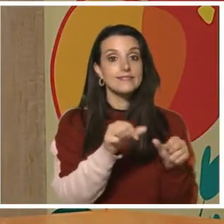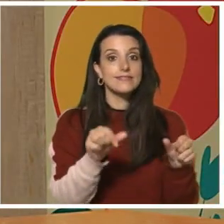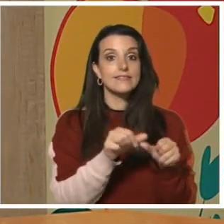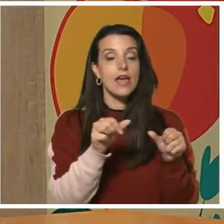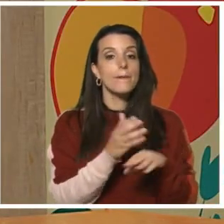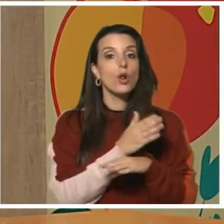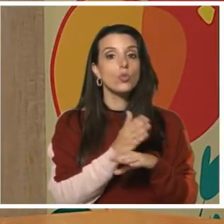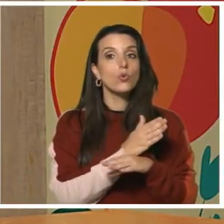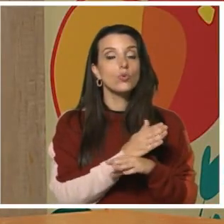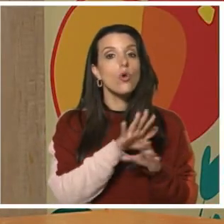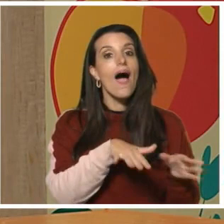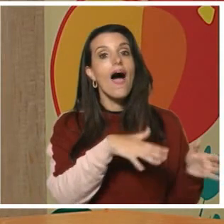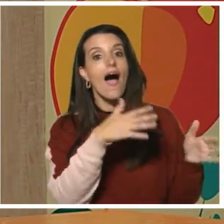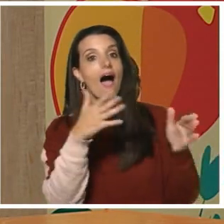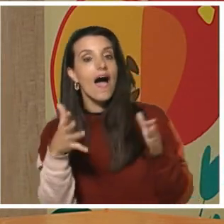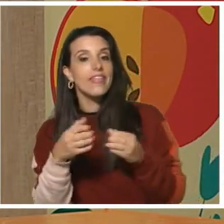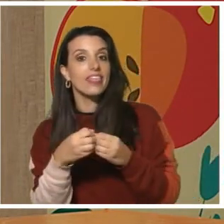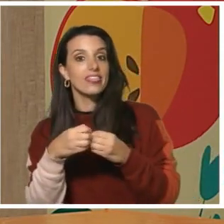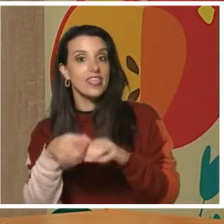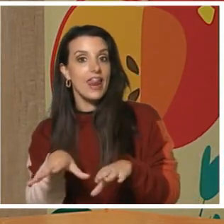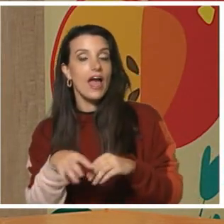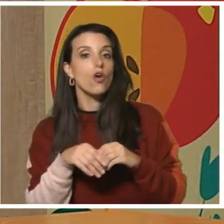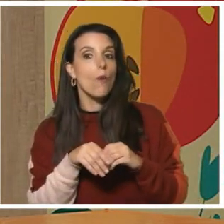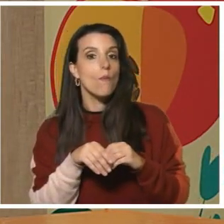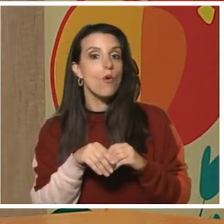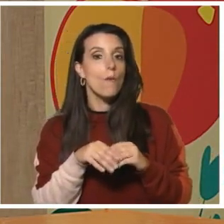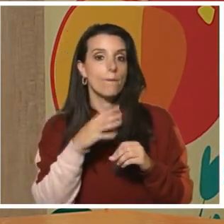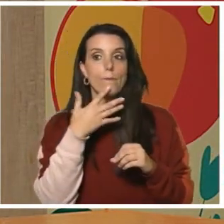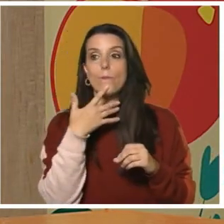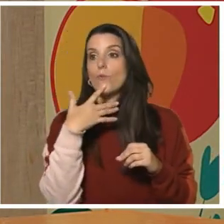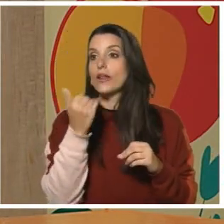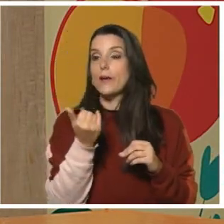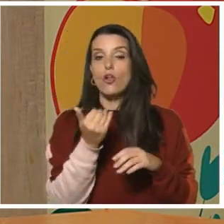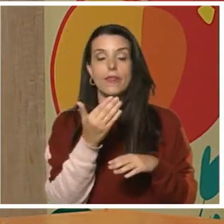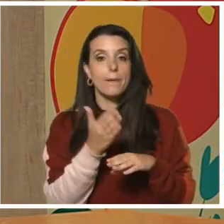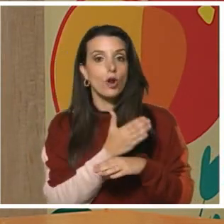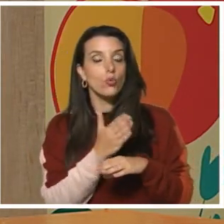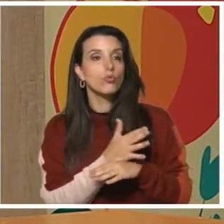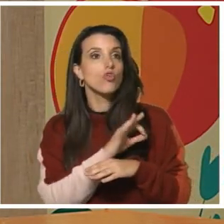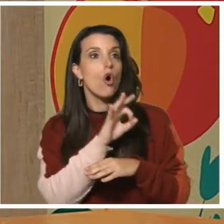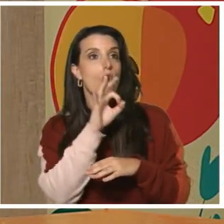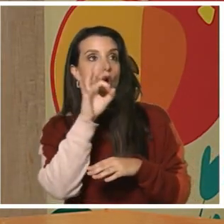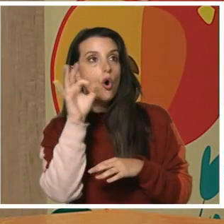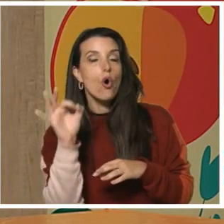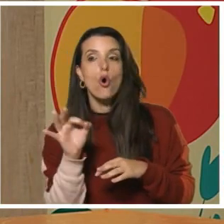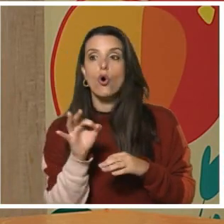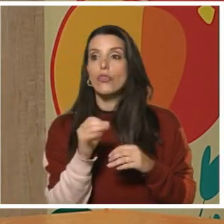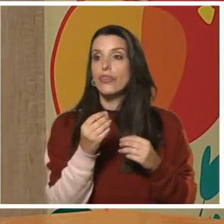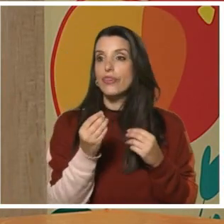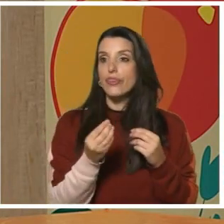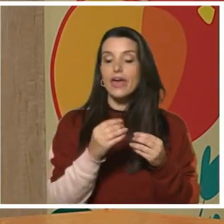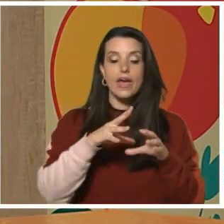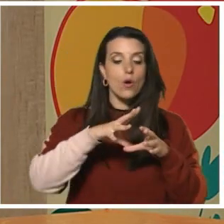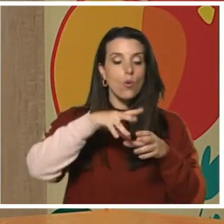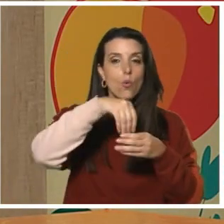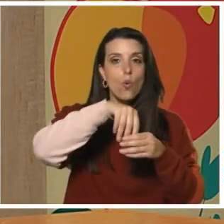del producto hasta el descarte del producto, ya sea del propio producto, de los